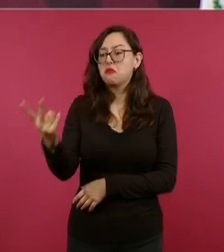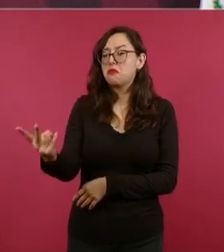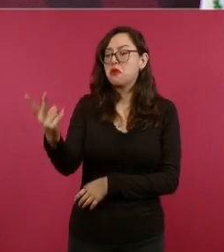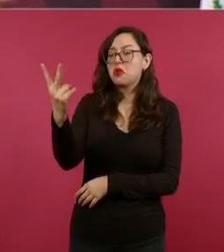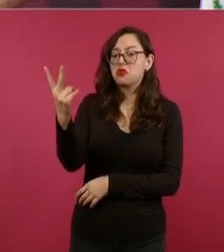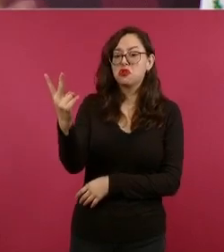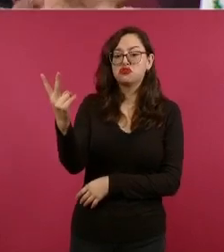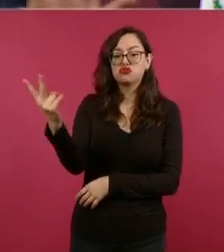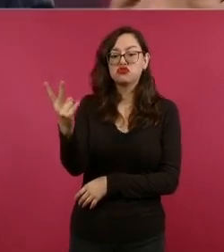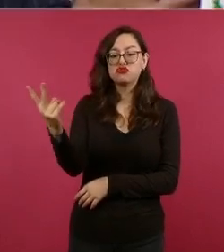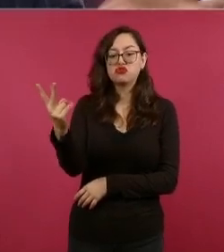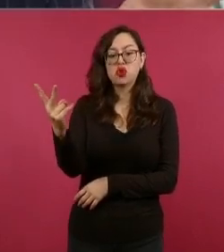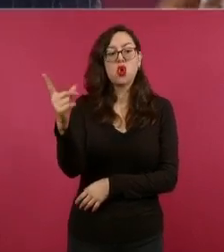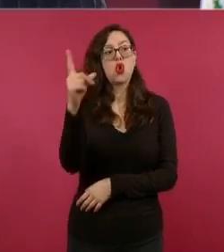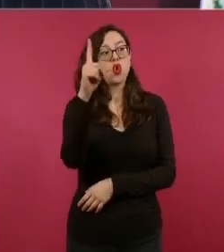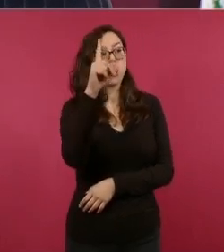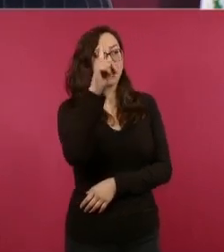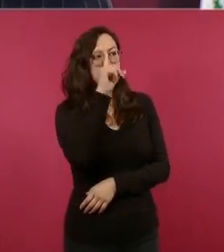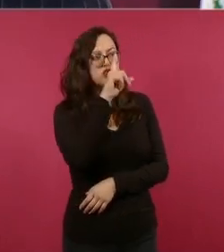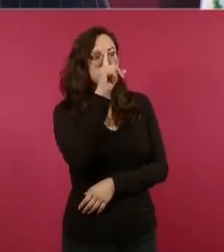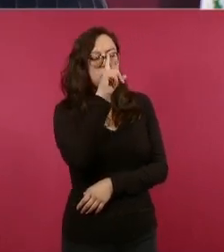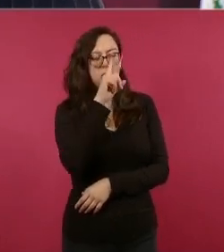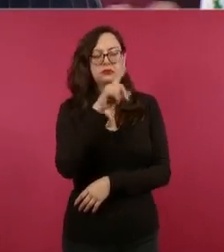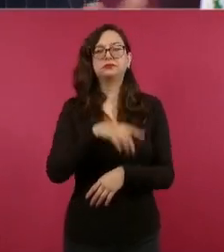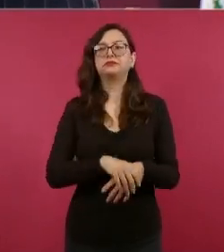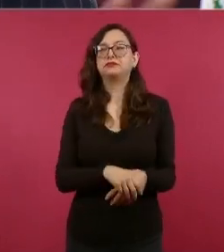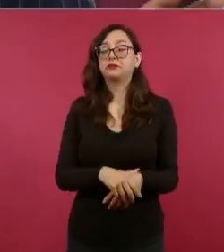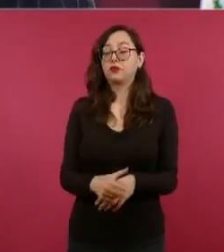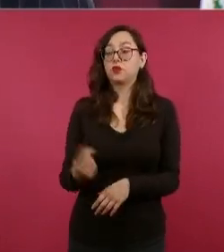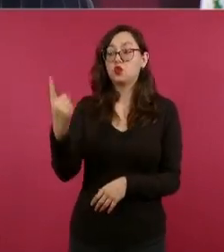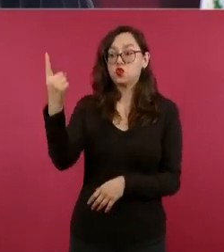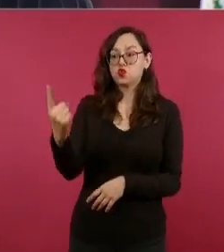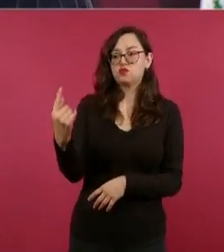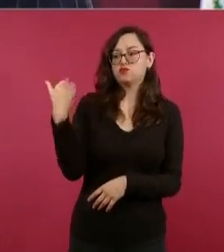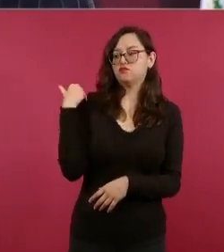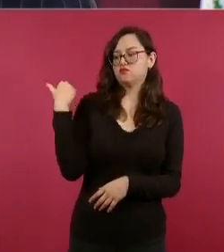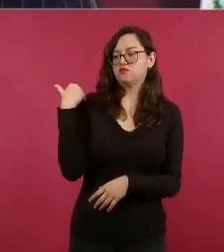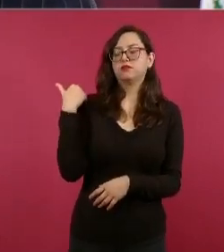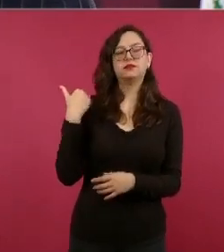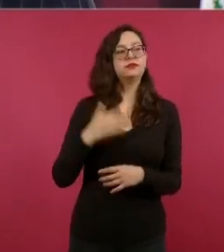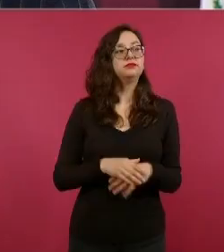Uno que me dijo, así como el presidente Juárez separó